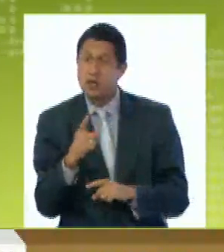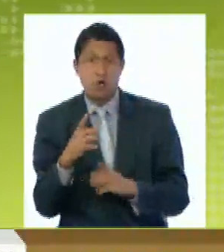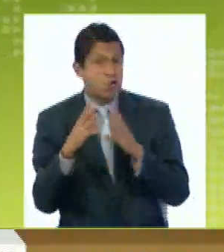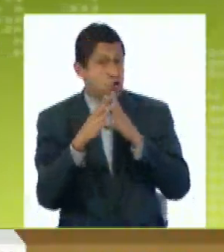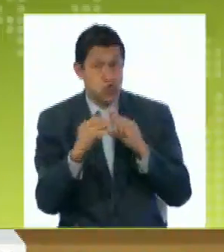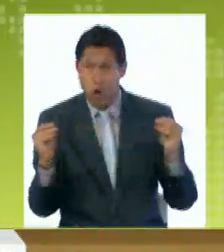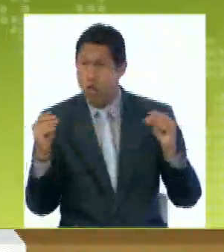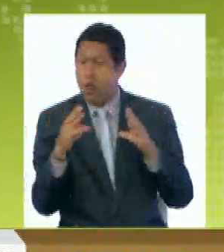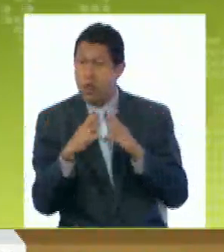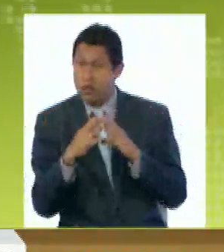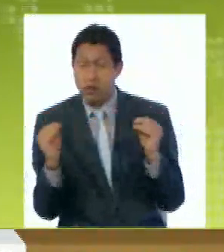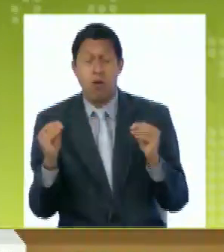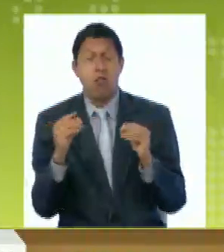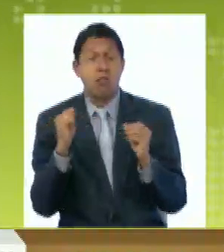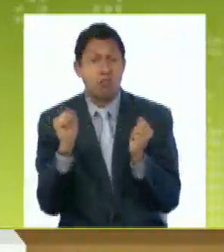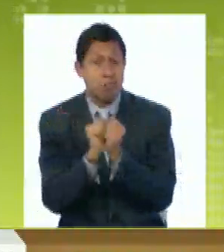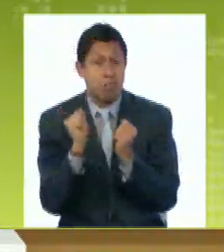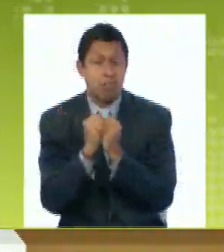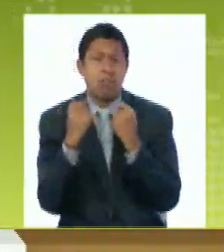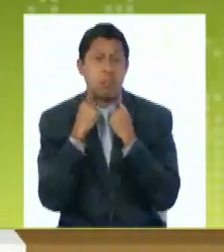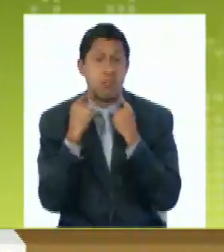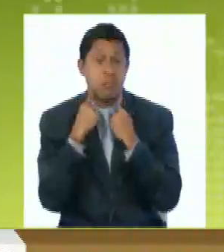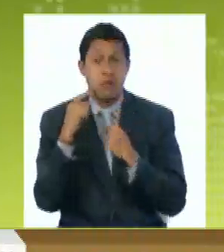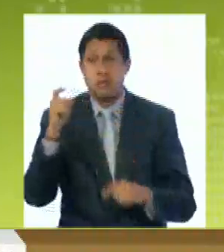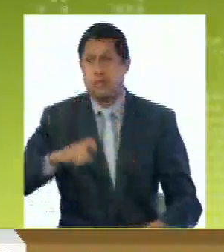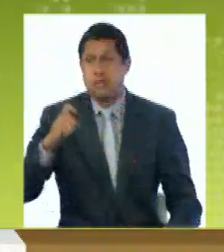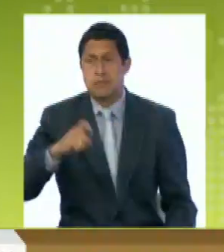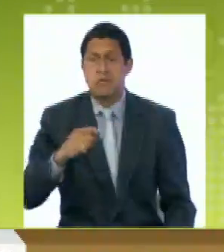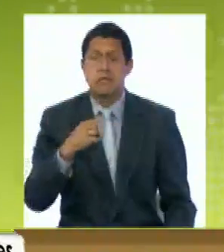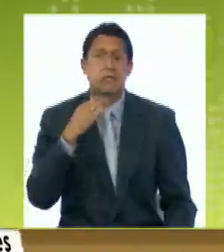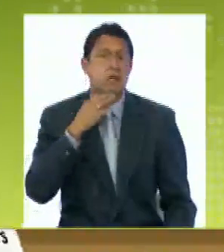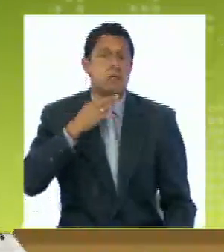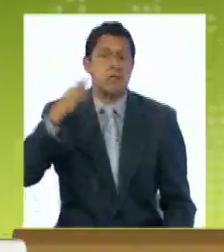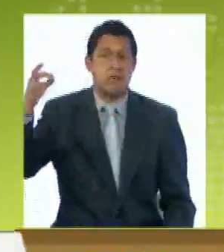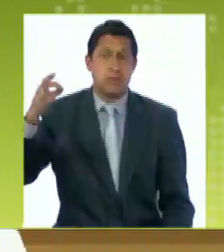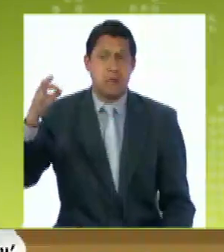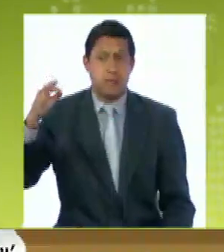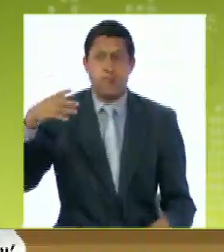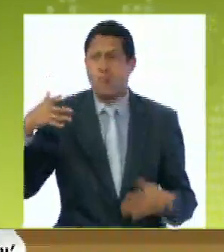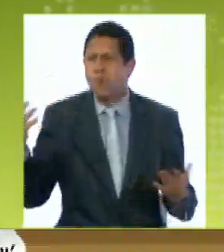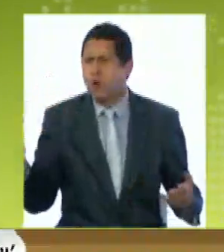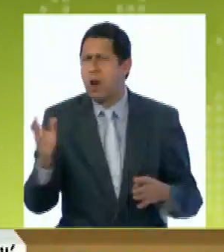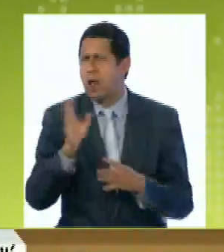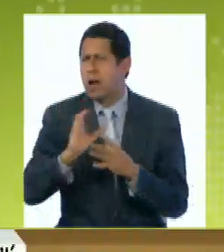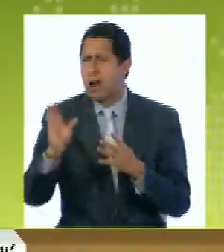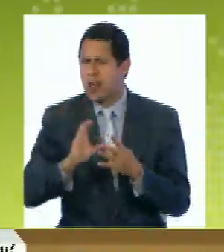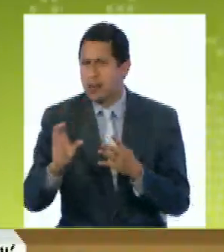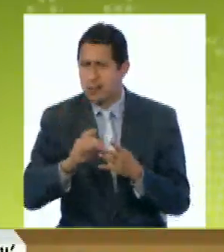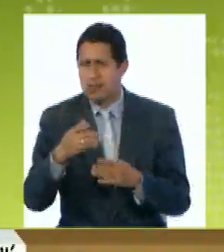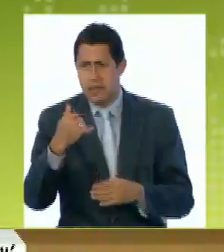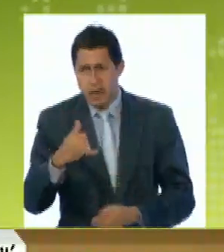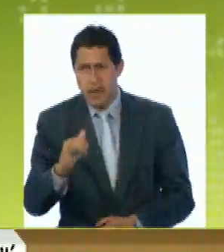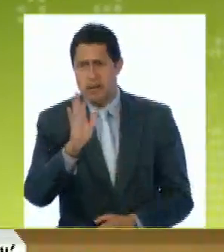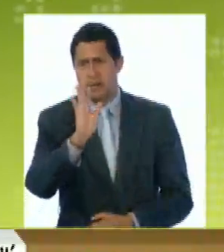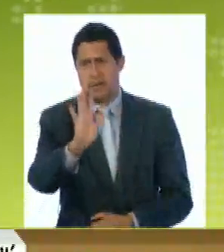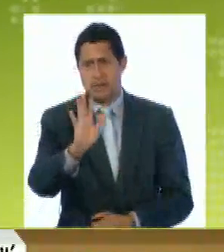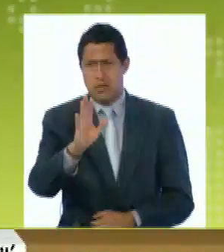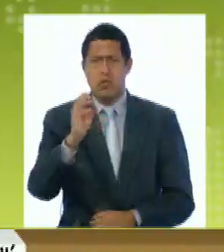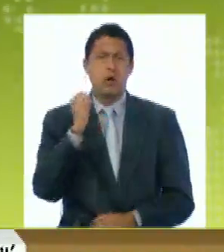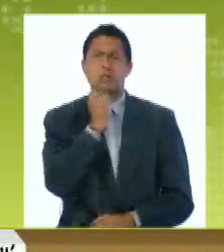toda nódulo tiroideo va a ser necesario biopsiar lo uno por las características clínicas y la característica